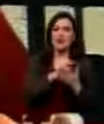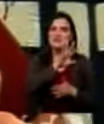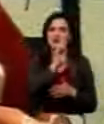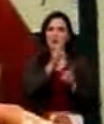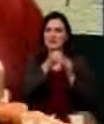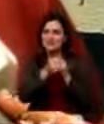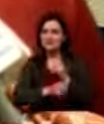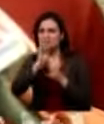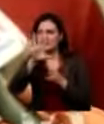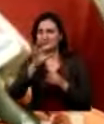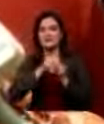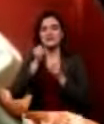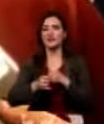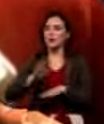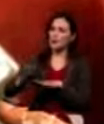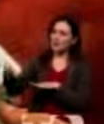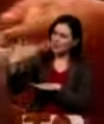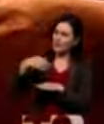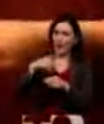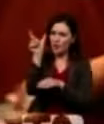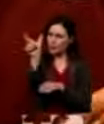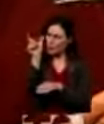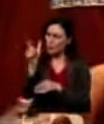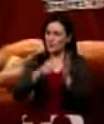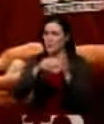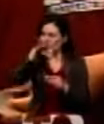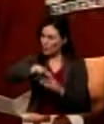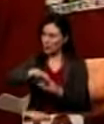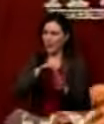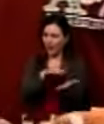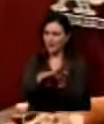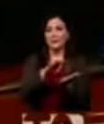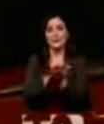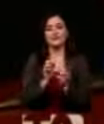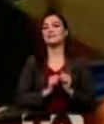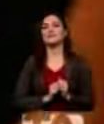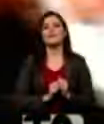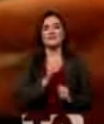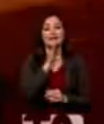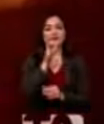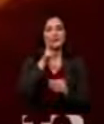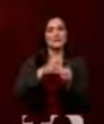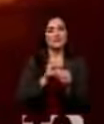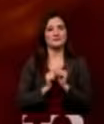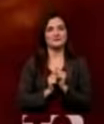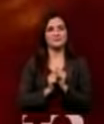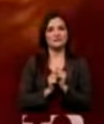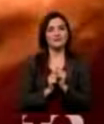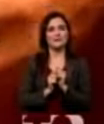Venga, señorita, venga para platicarle su documento, venga, señorita. Ellos, en todas las elecciones, jamás podrían faltar. Son los